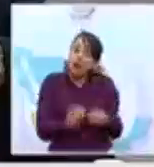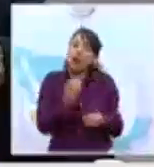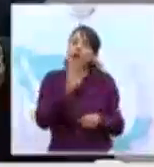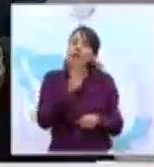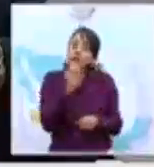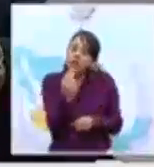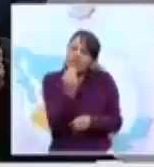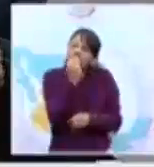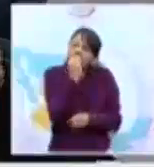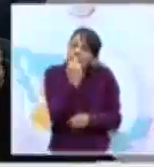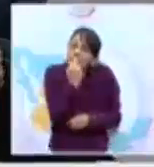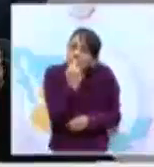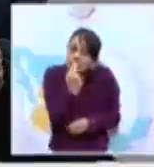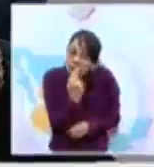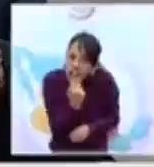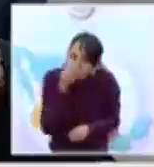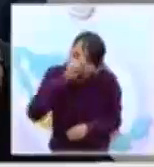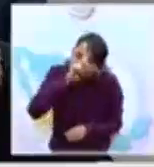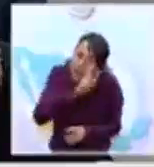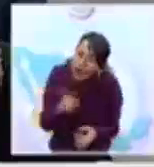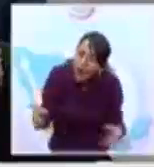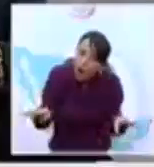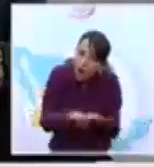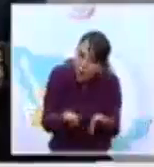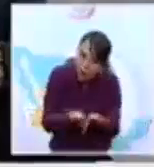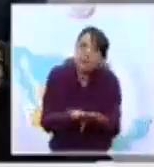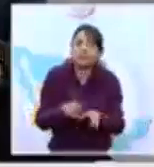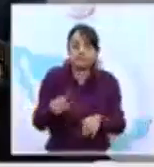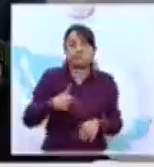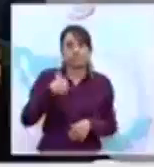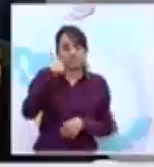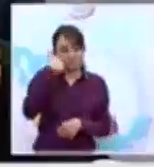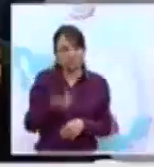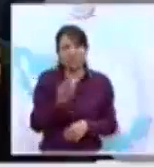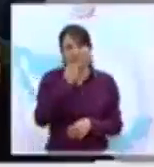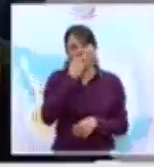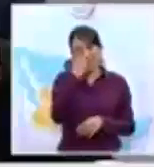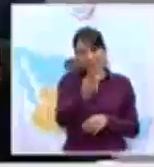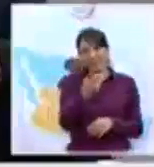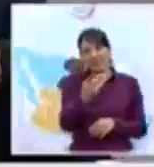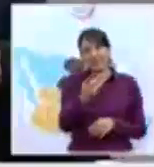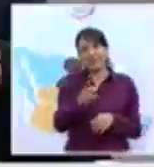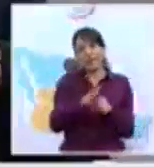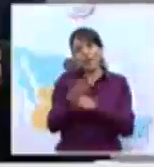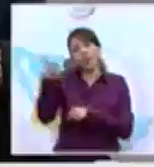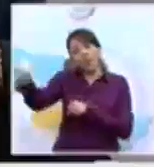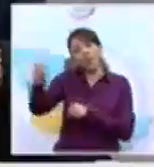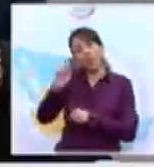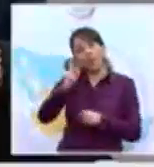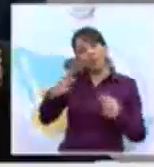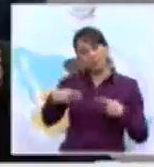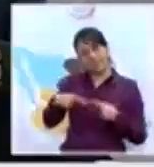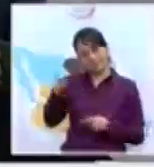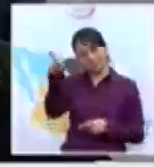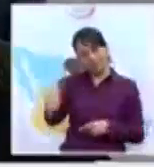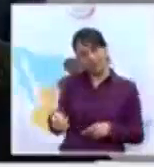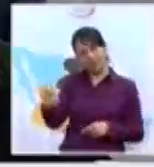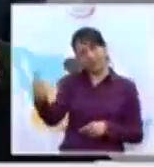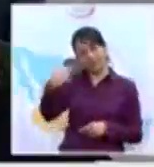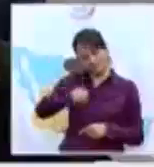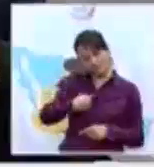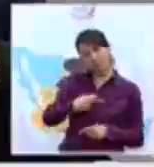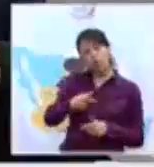quisiera recordar, en un diagnóstico que ha elaborado FAO con Zagarpa, respecto al problema productivo, por